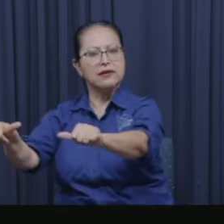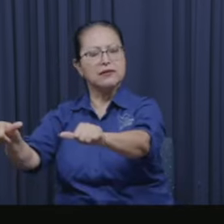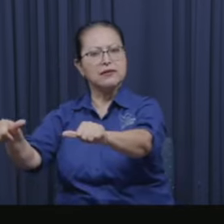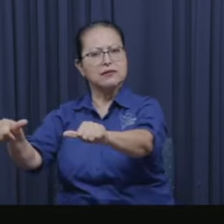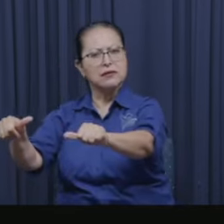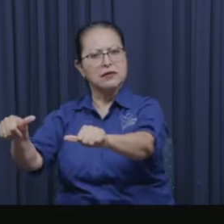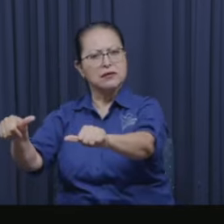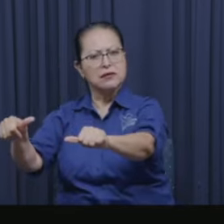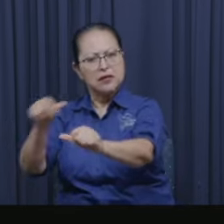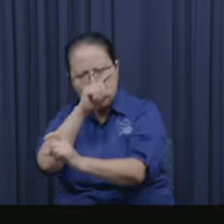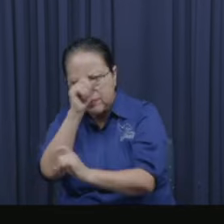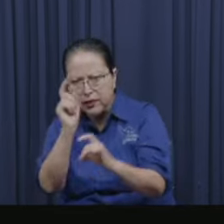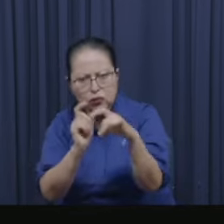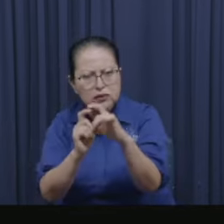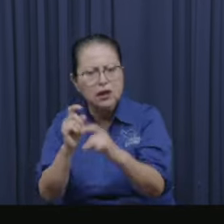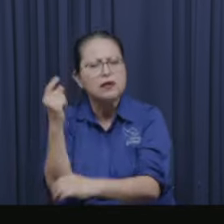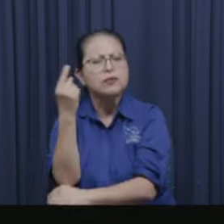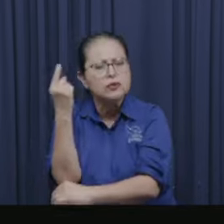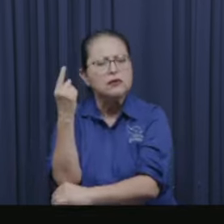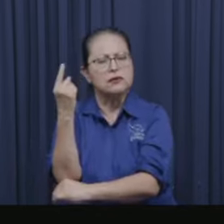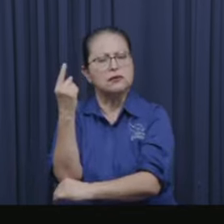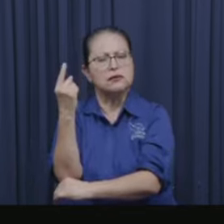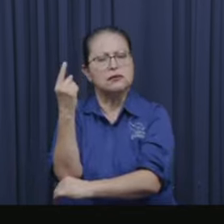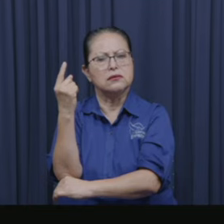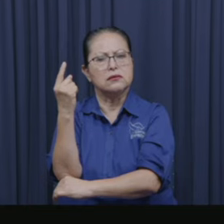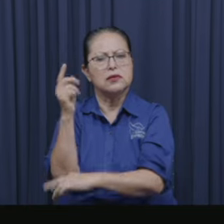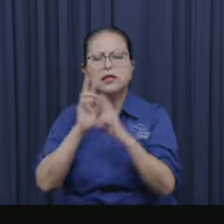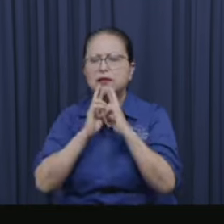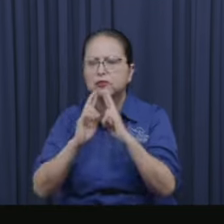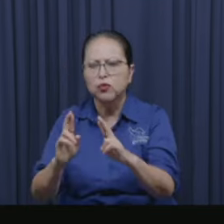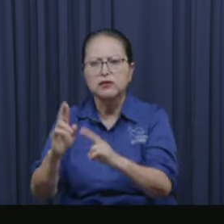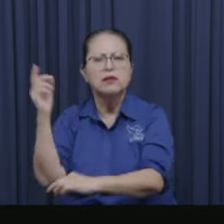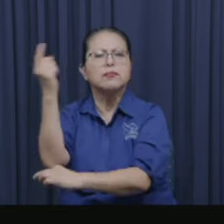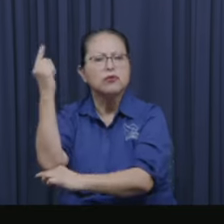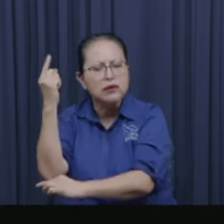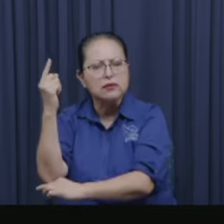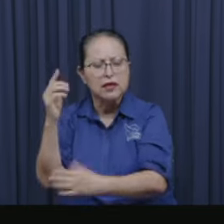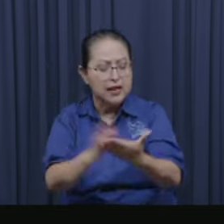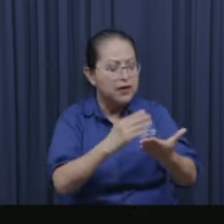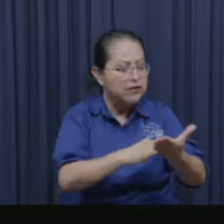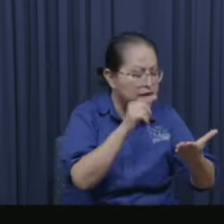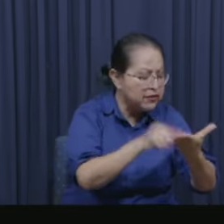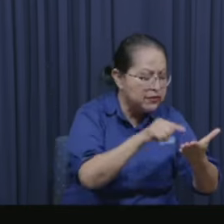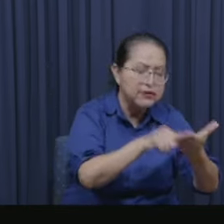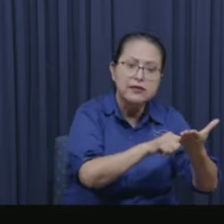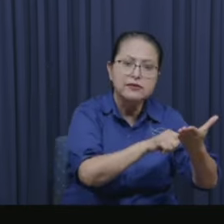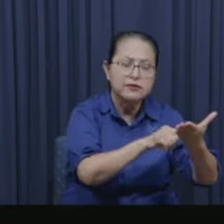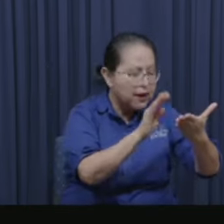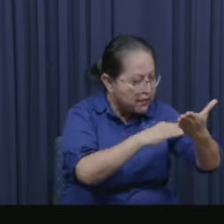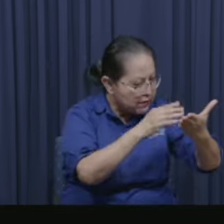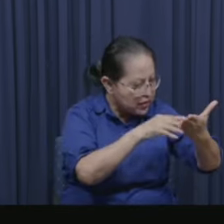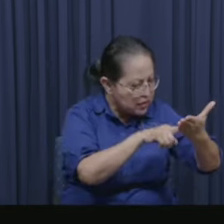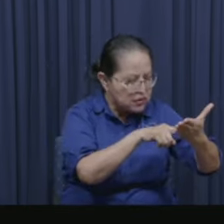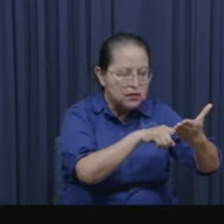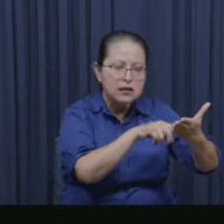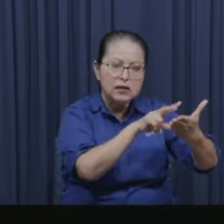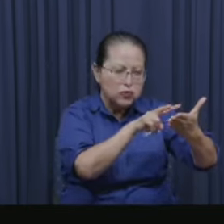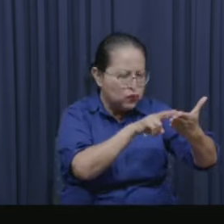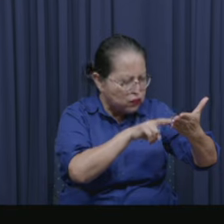esa pregunta esa respuesta entonces miramos lo que dice la Biblia miremos ahora